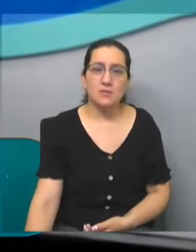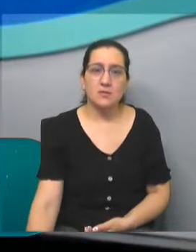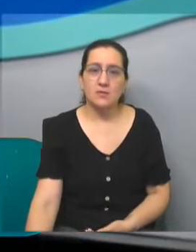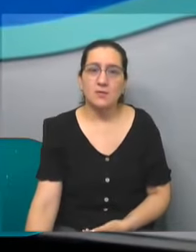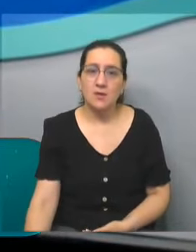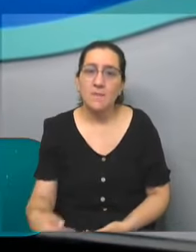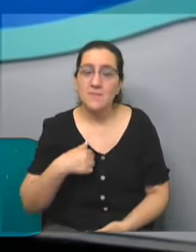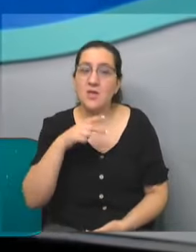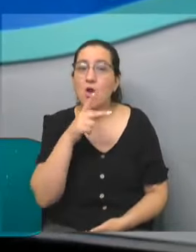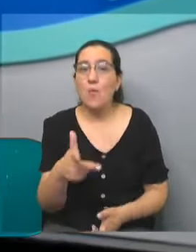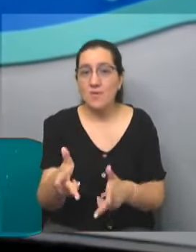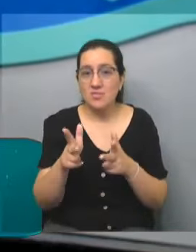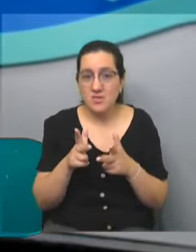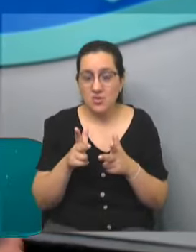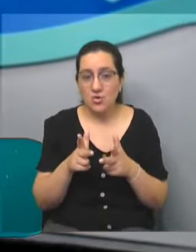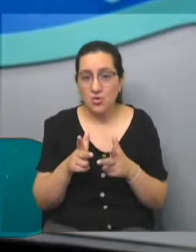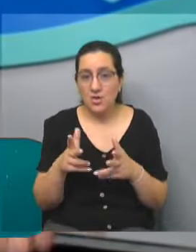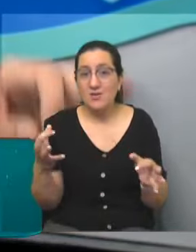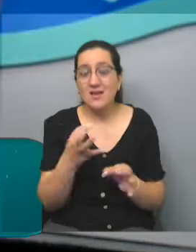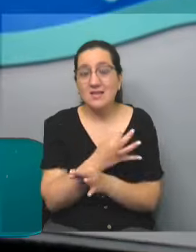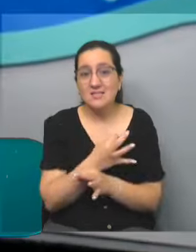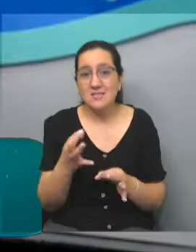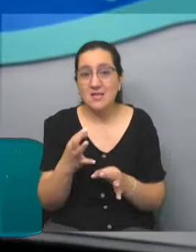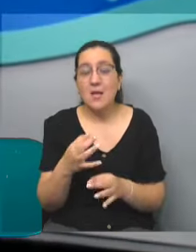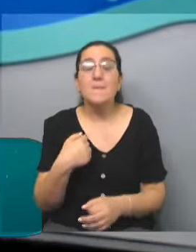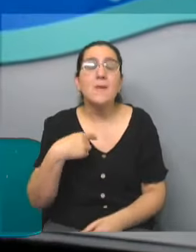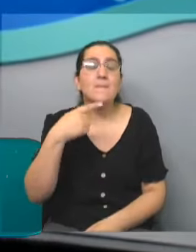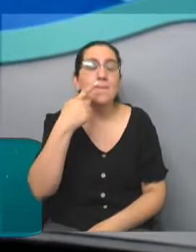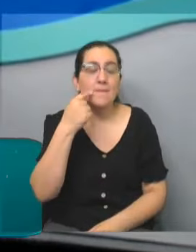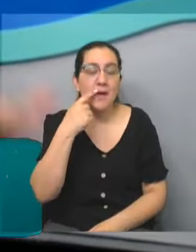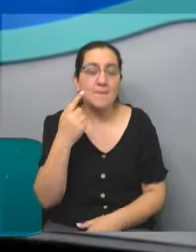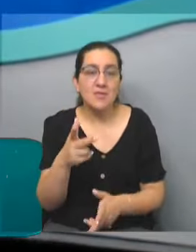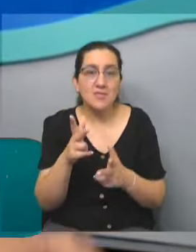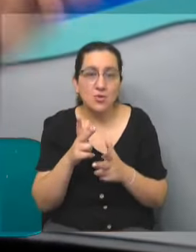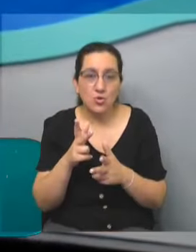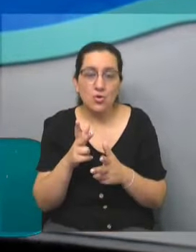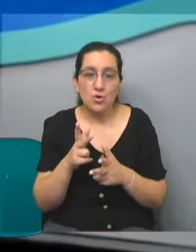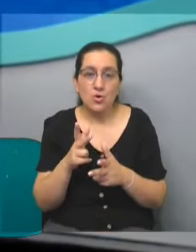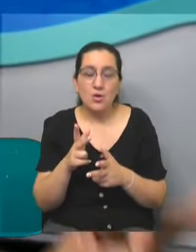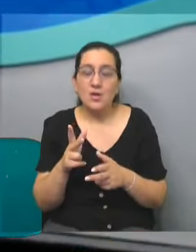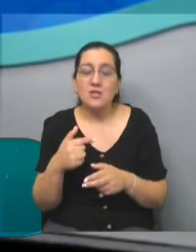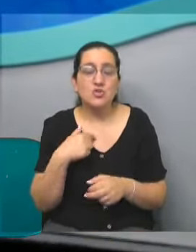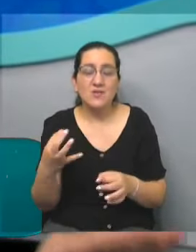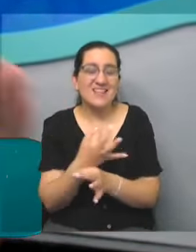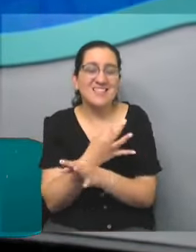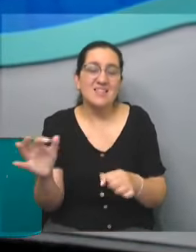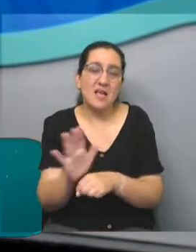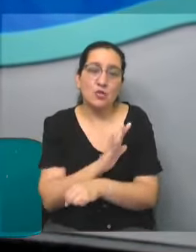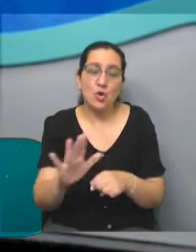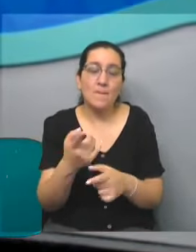imagino. Mi viejo me dijo que era un excelente actor, pero si me hubiera dedicado a hacer juntapucho, para él sería también el mejor juntapucho de la tierra.